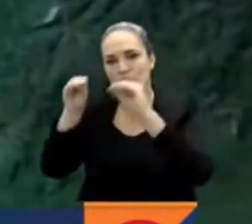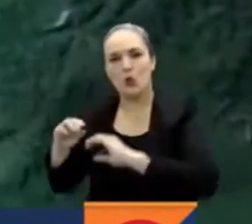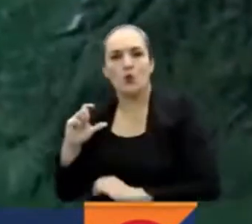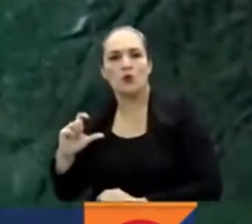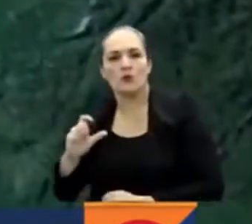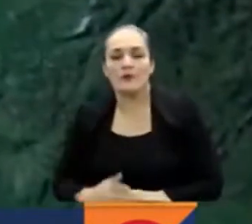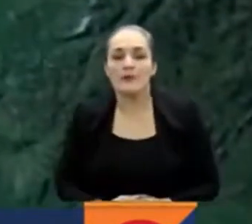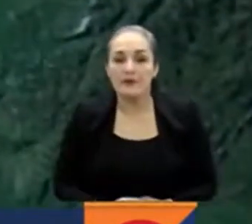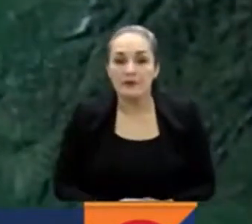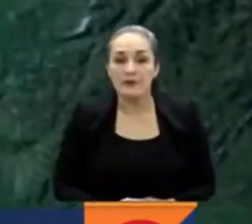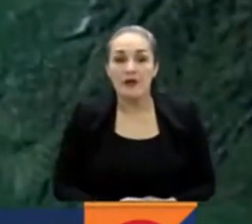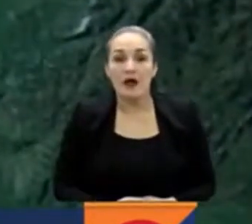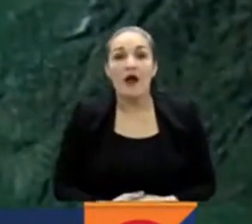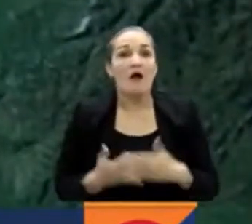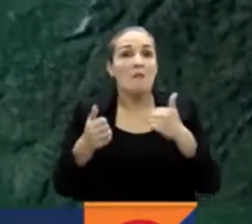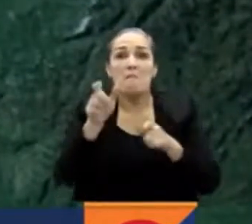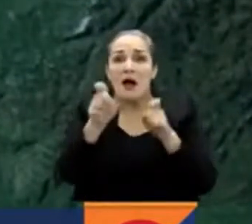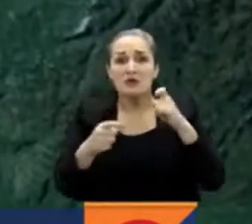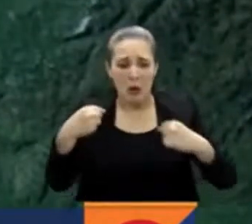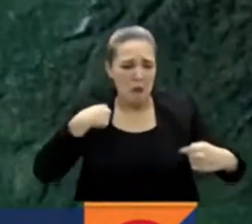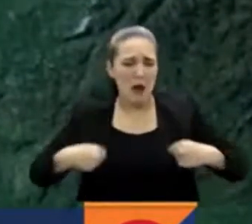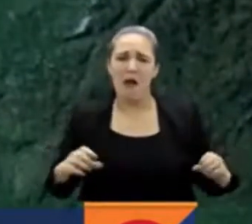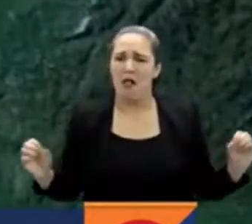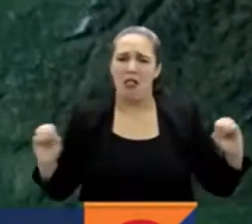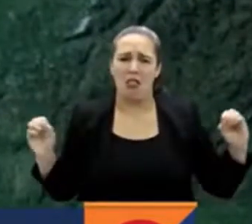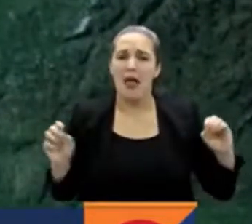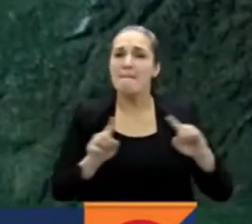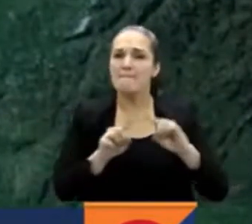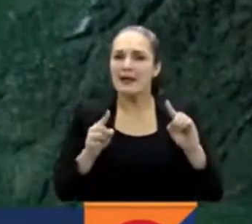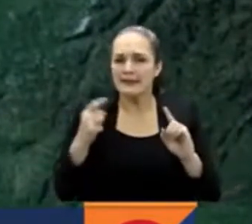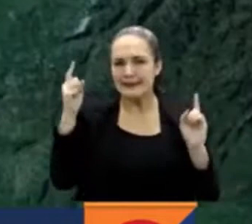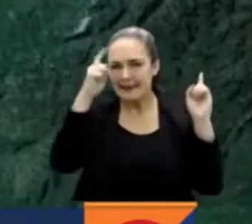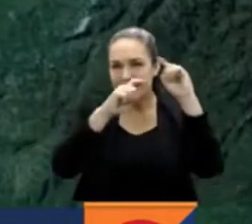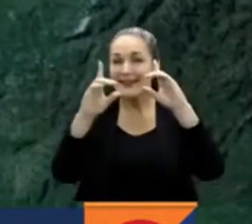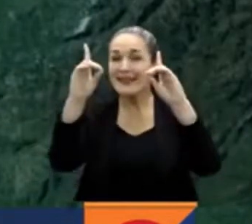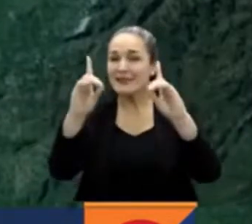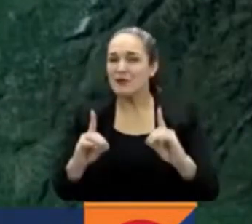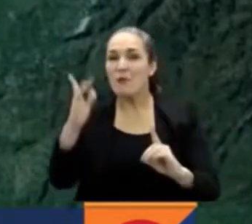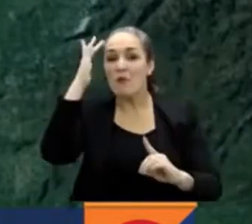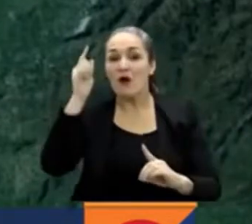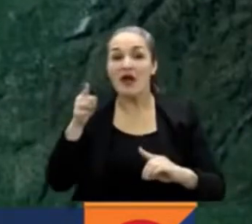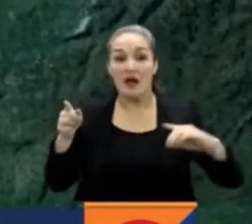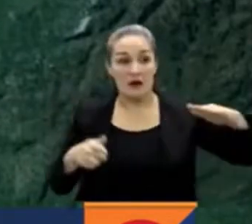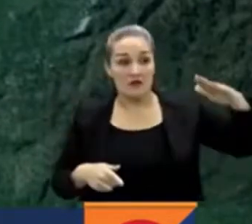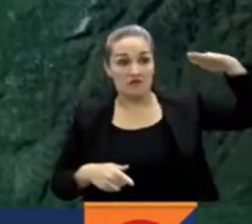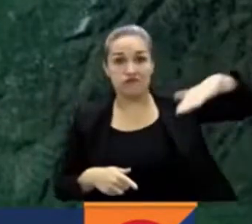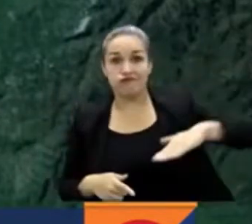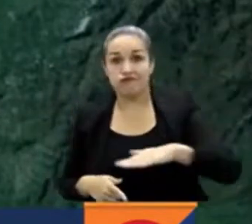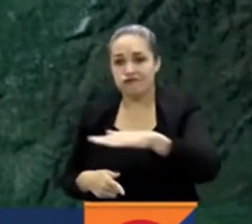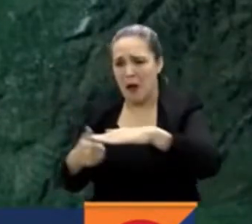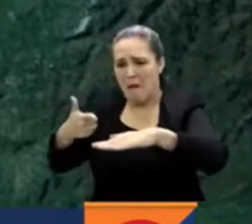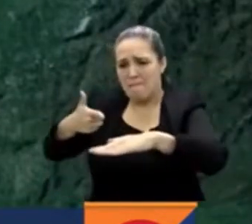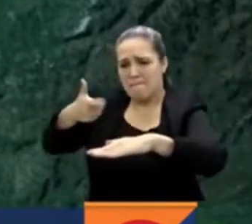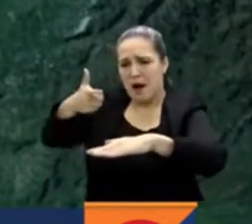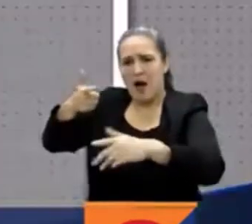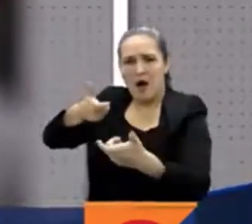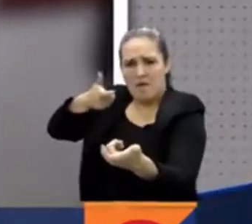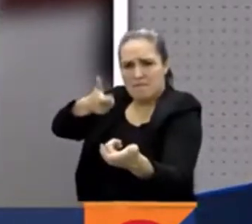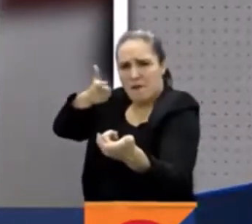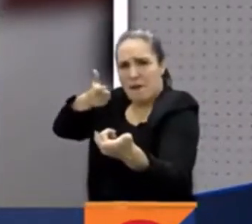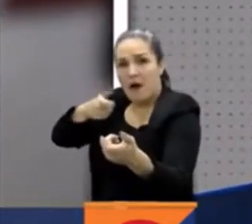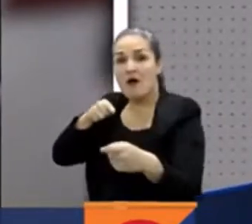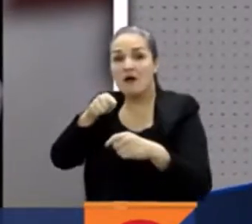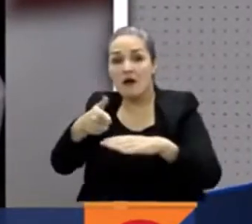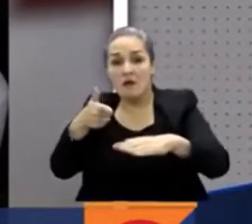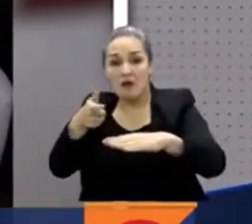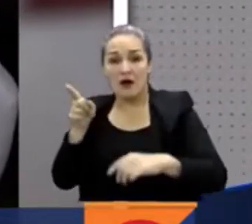Cúcuta. Aunque no resultaron personas lesionadas, la decisión se tomaría luego de que la avanzada presidencial fuera atacada a tiros con armas de largo alcance en